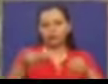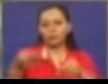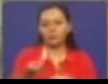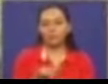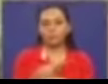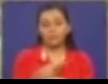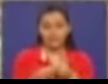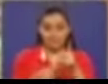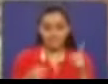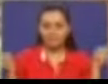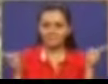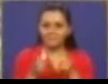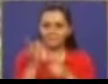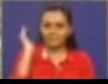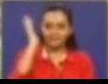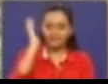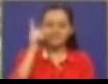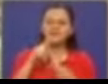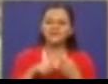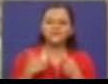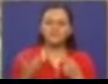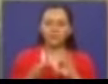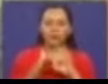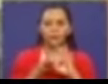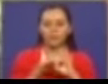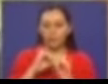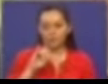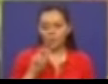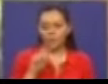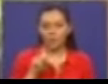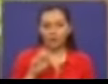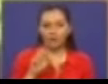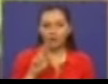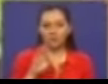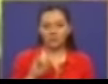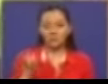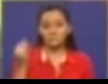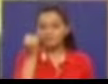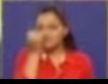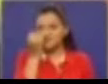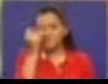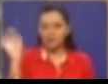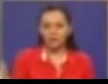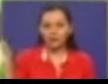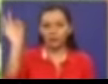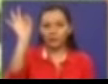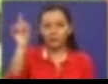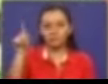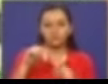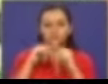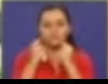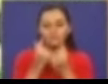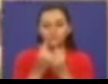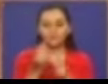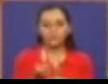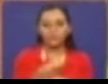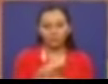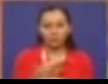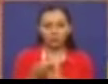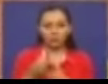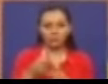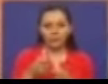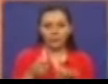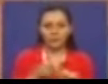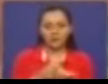Escuchemos también un extracto de la intervención del compañero Juan Ortiz, indígena, representante del Consorcio de Pequeños Productores de Papas,